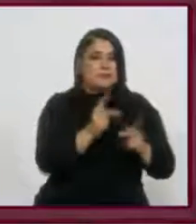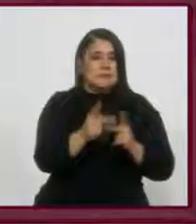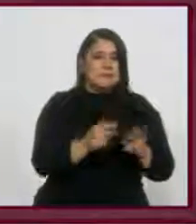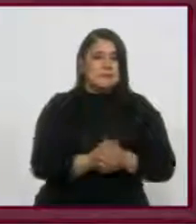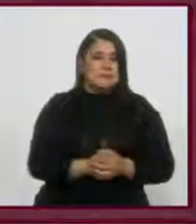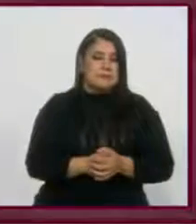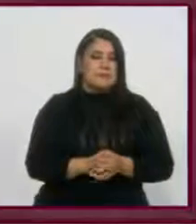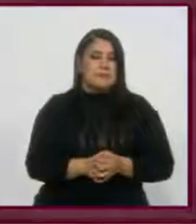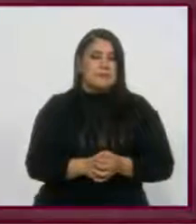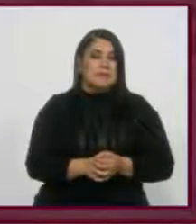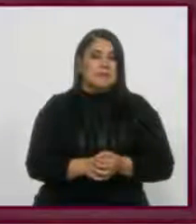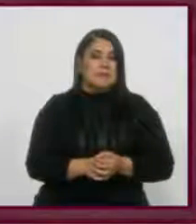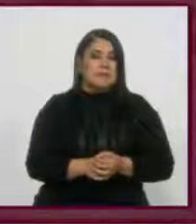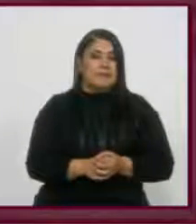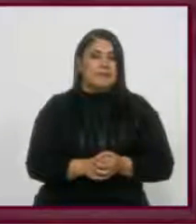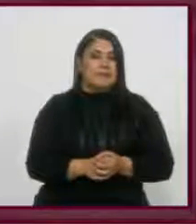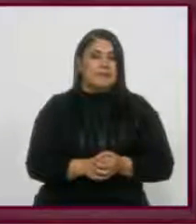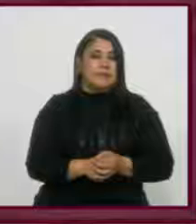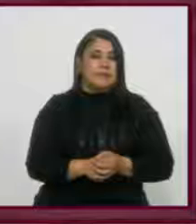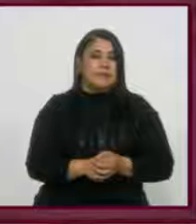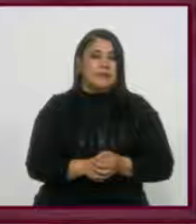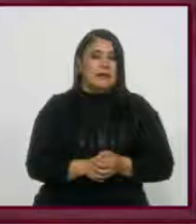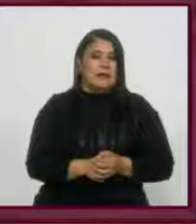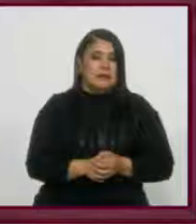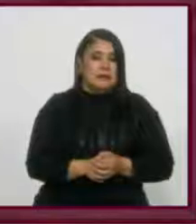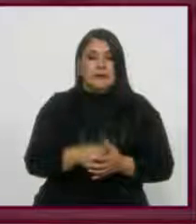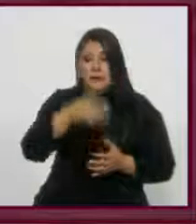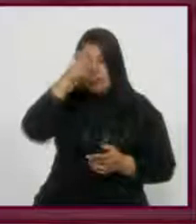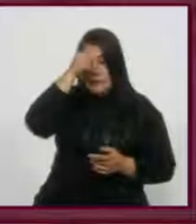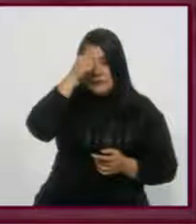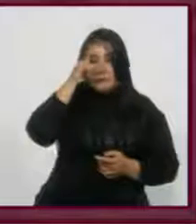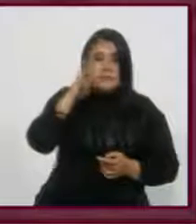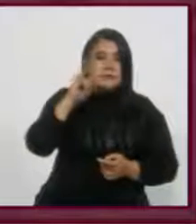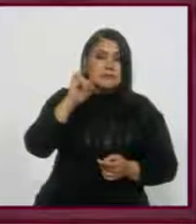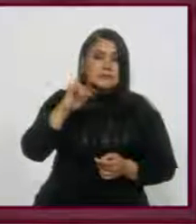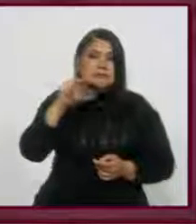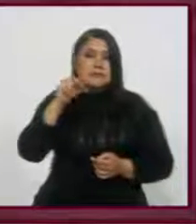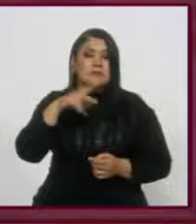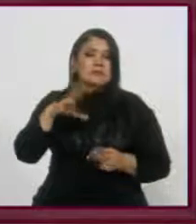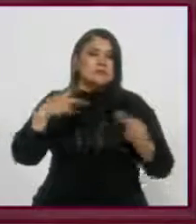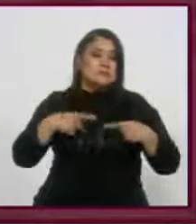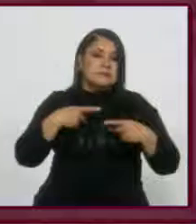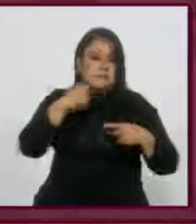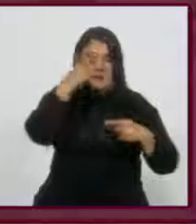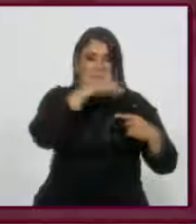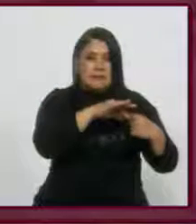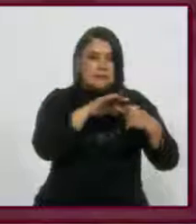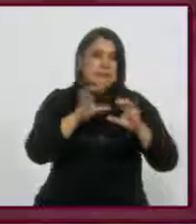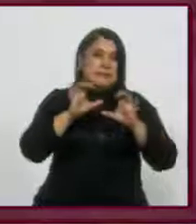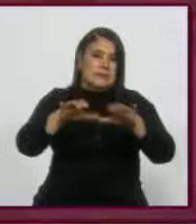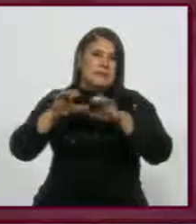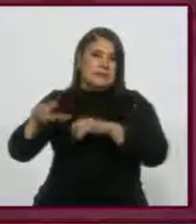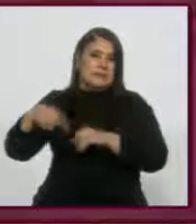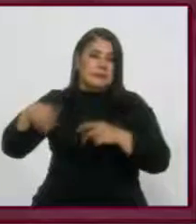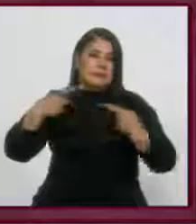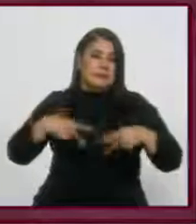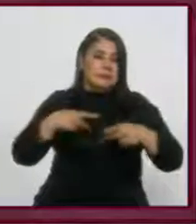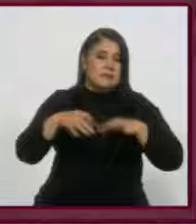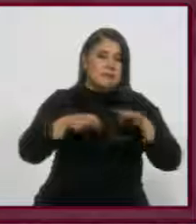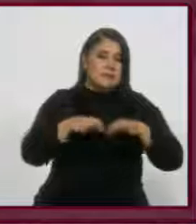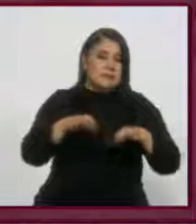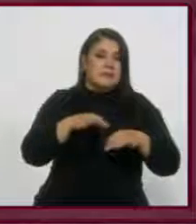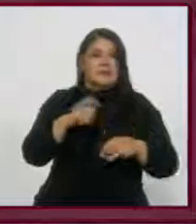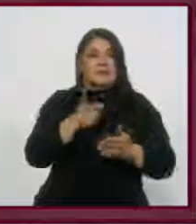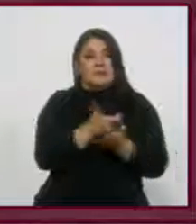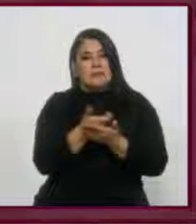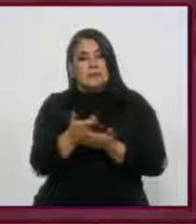prestaciones laborales. Entonces, está de acuerdo o en desacuerdo en que las personas que contraten a trabajadores o trabajadoras domésticos